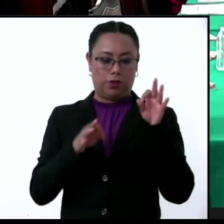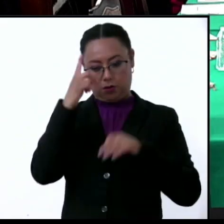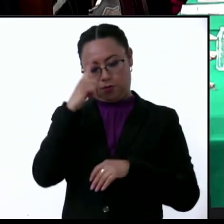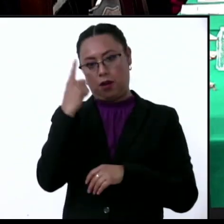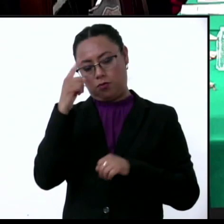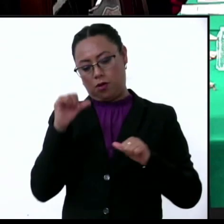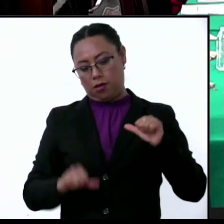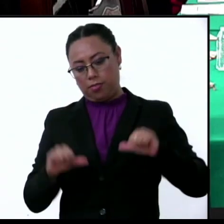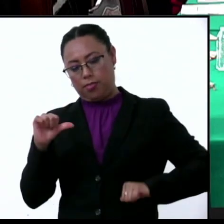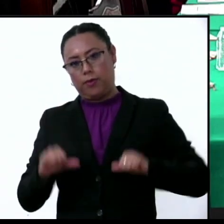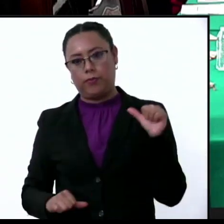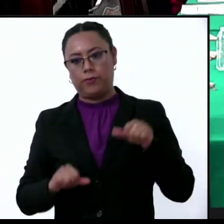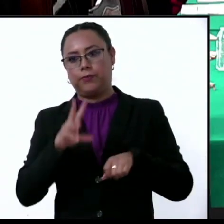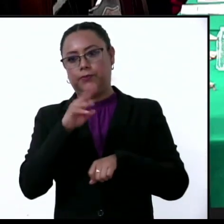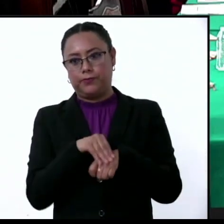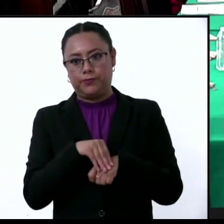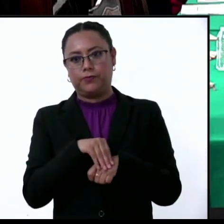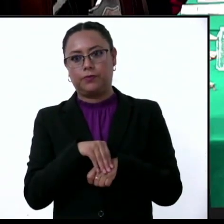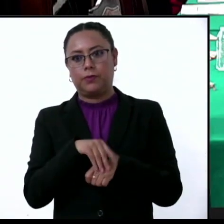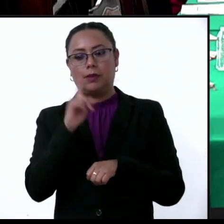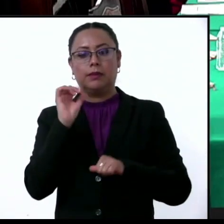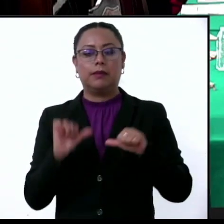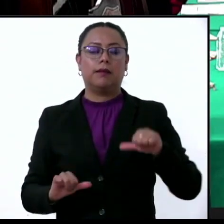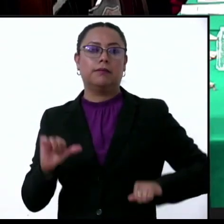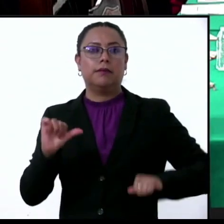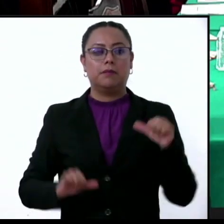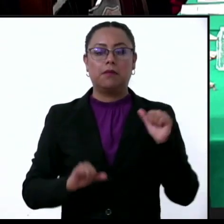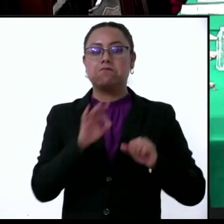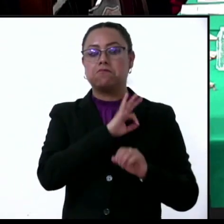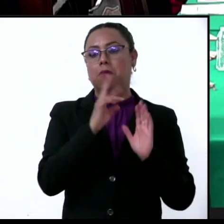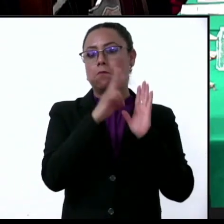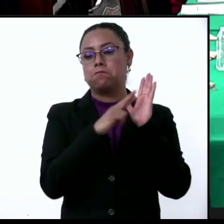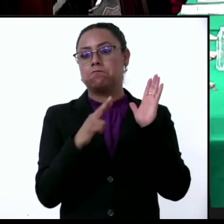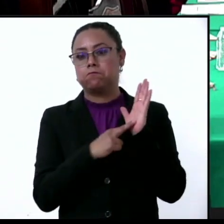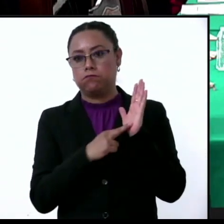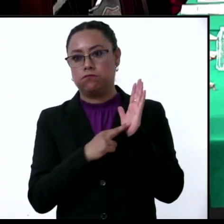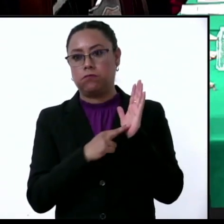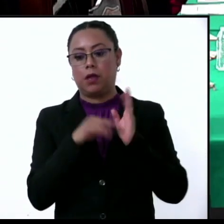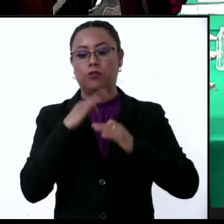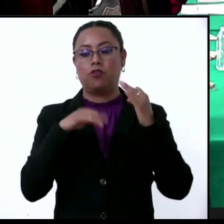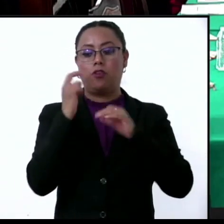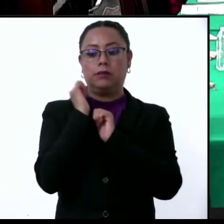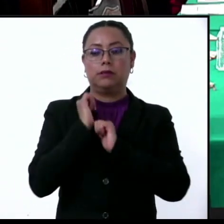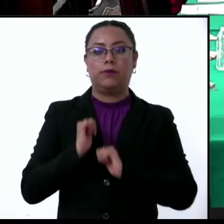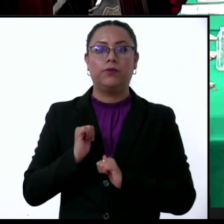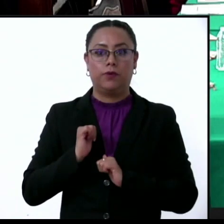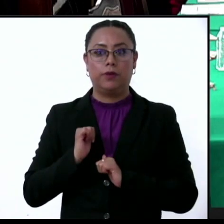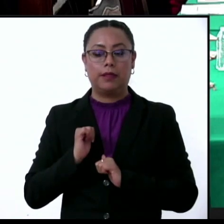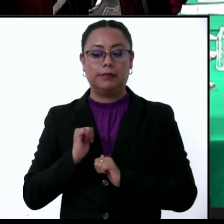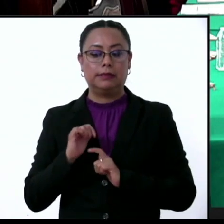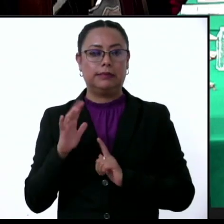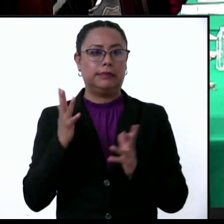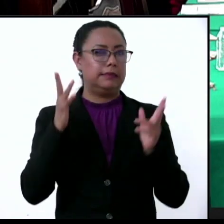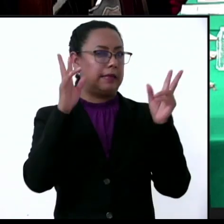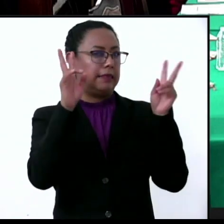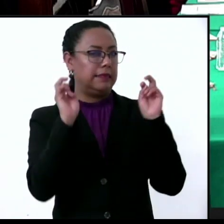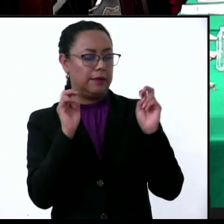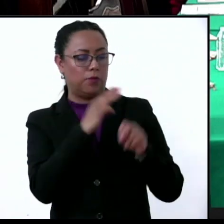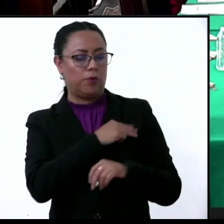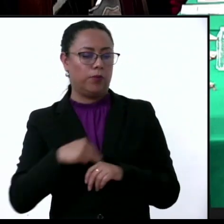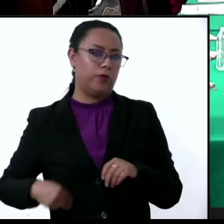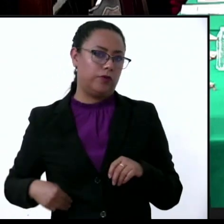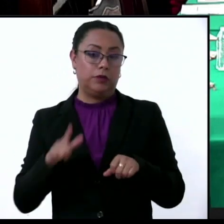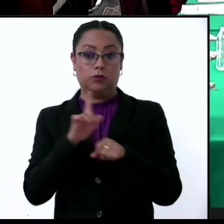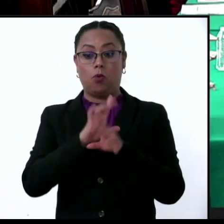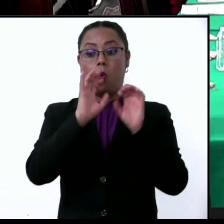actividad lícita, a una actividad regulada, y que las autoridades en el ámbito municipal o